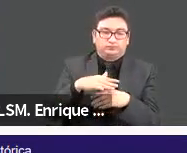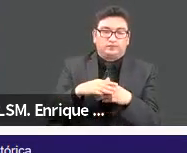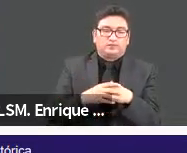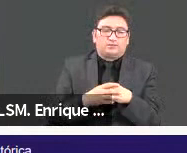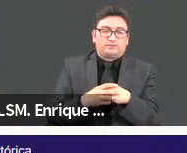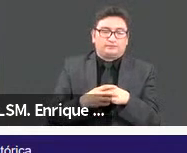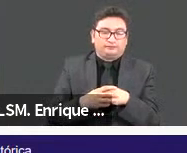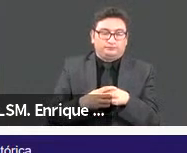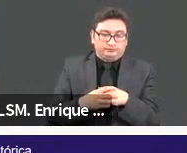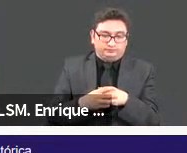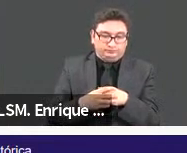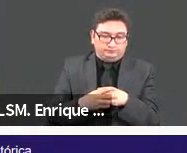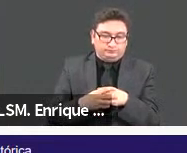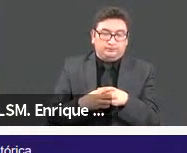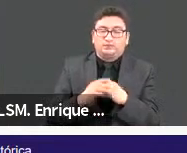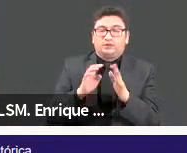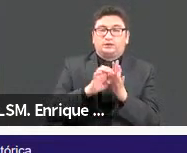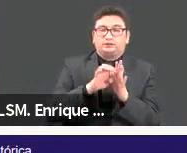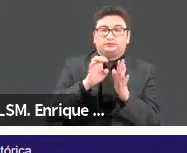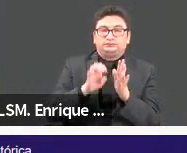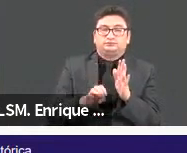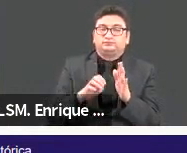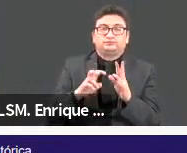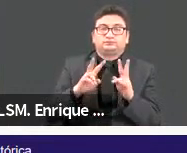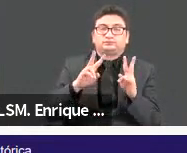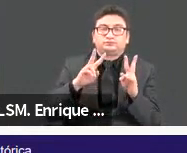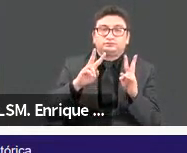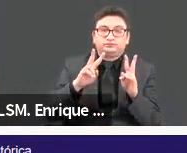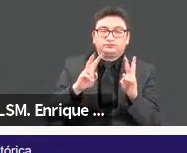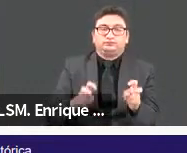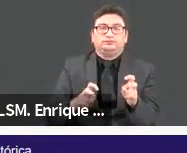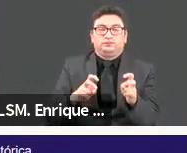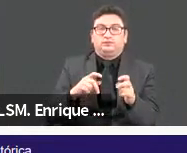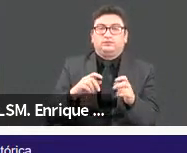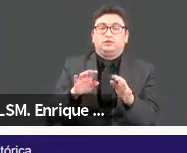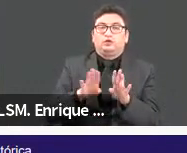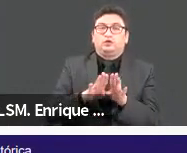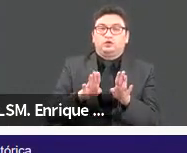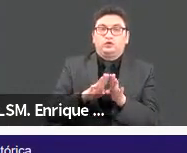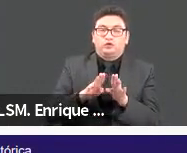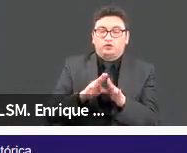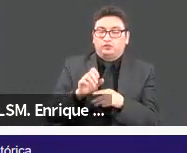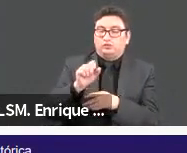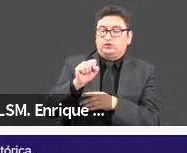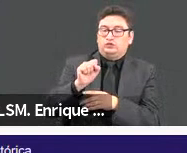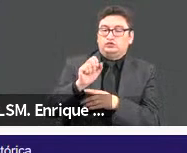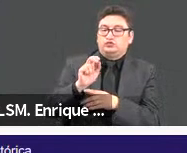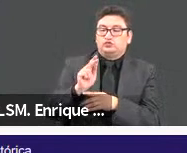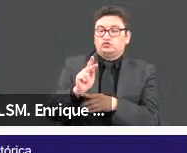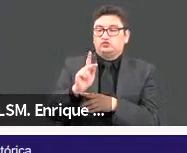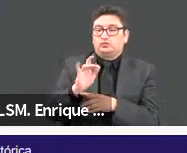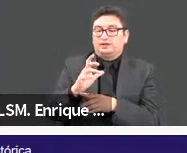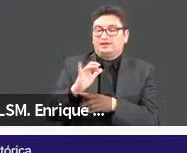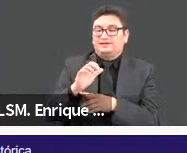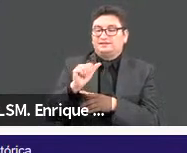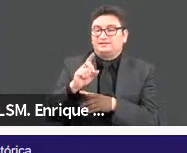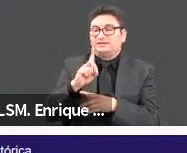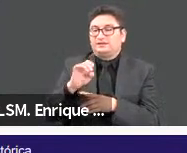ejemplo, que queremos todo lo relativo a la figura jurídica de la suplencia de la queja.